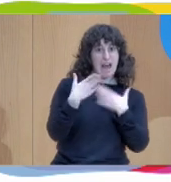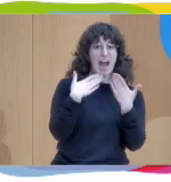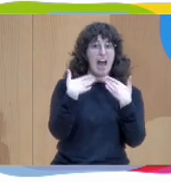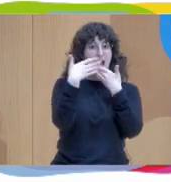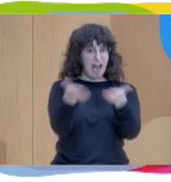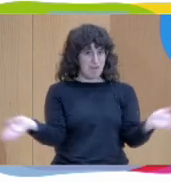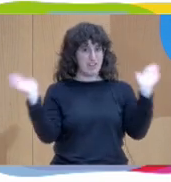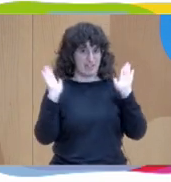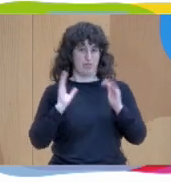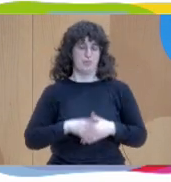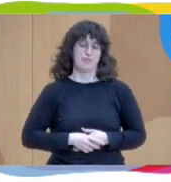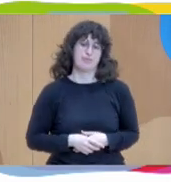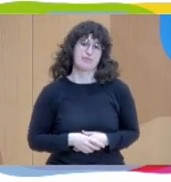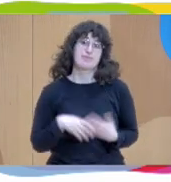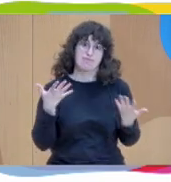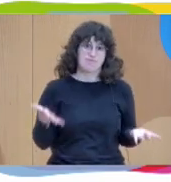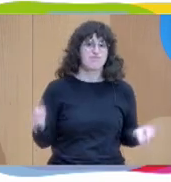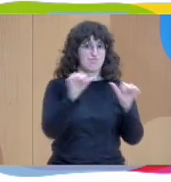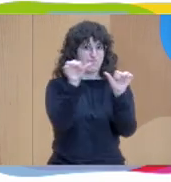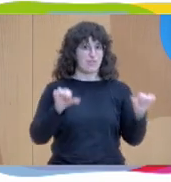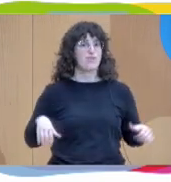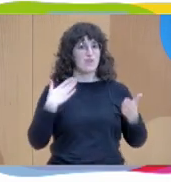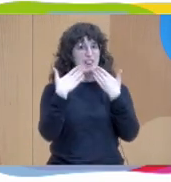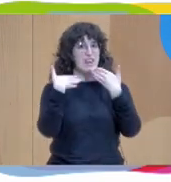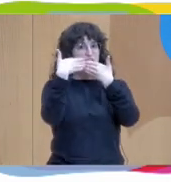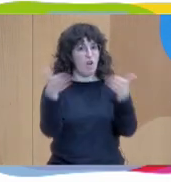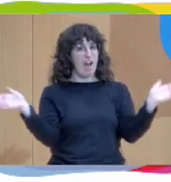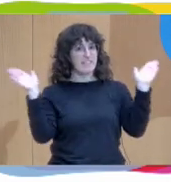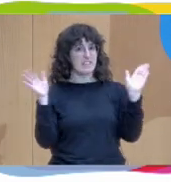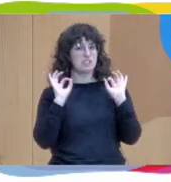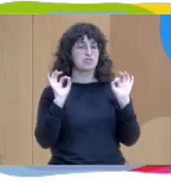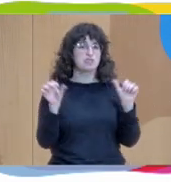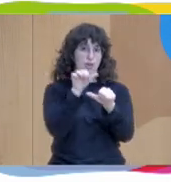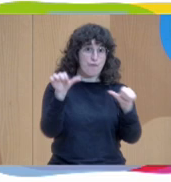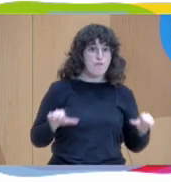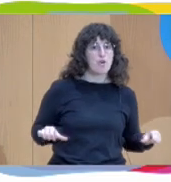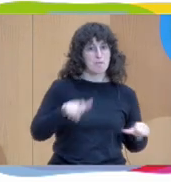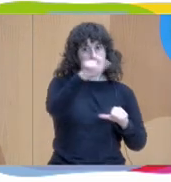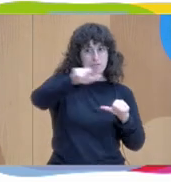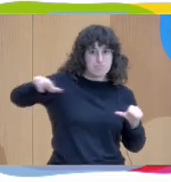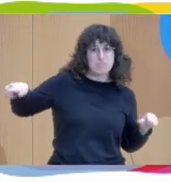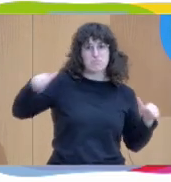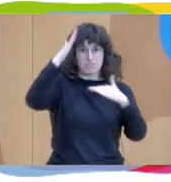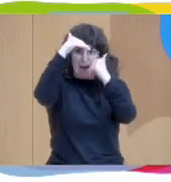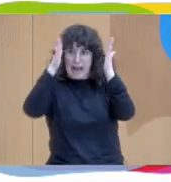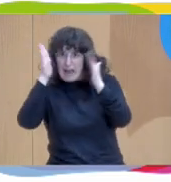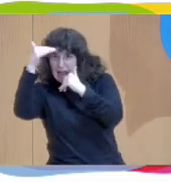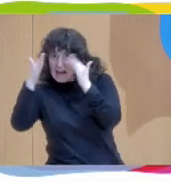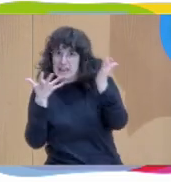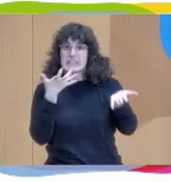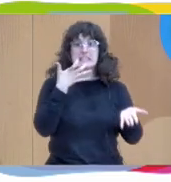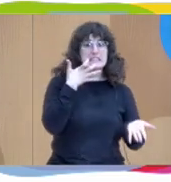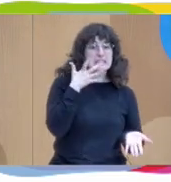abierto esta forma el diálogo abierto es una manera de atender a las personas que sufren crisis